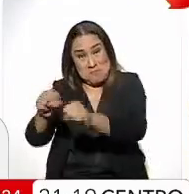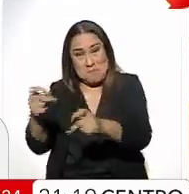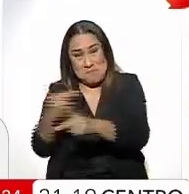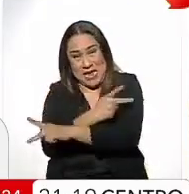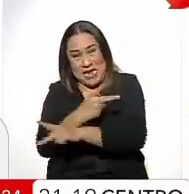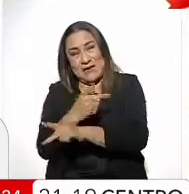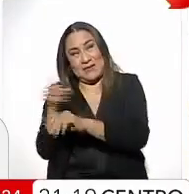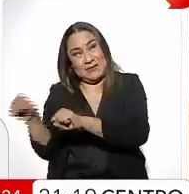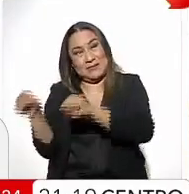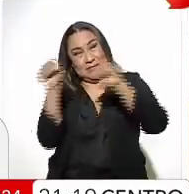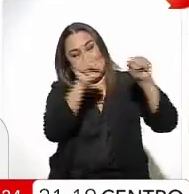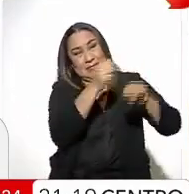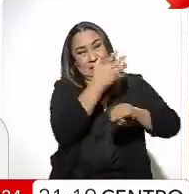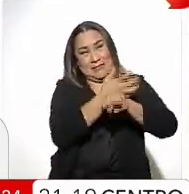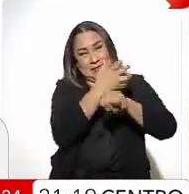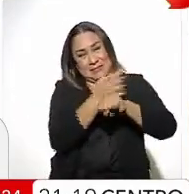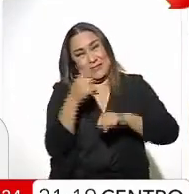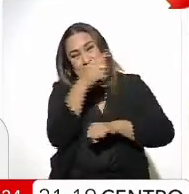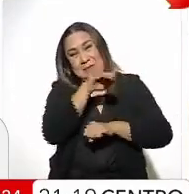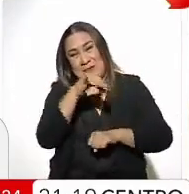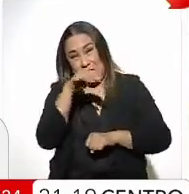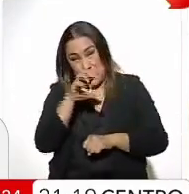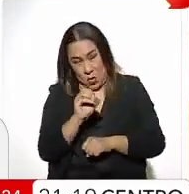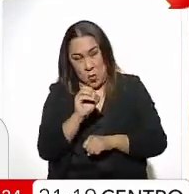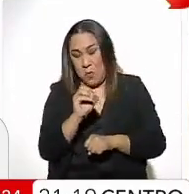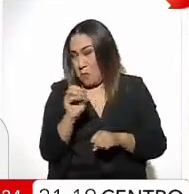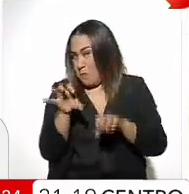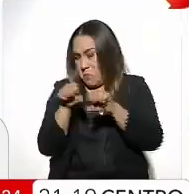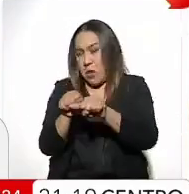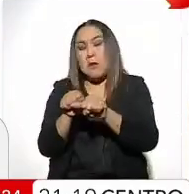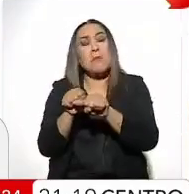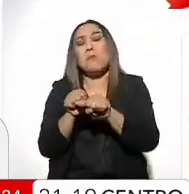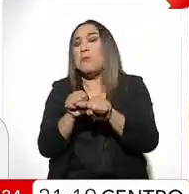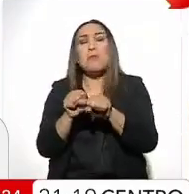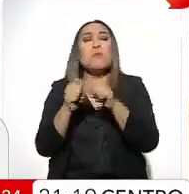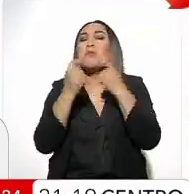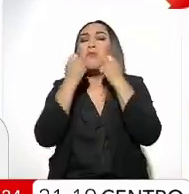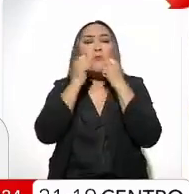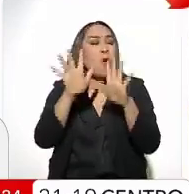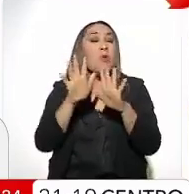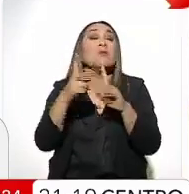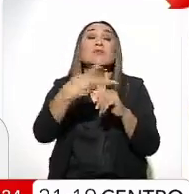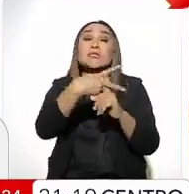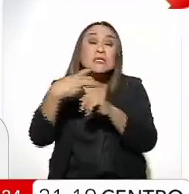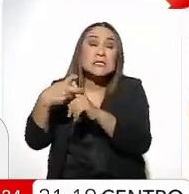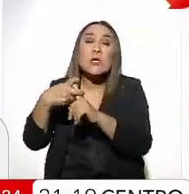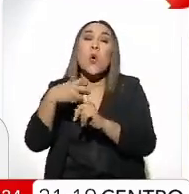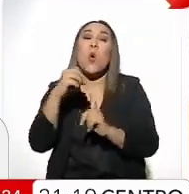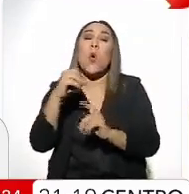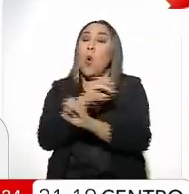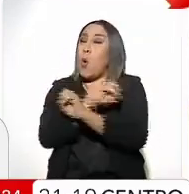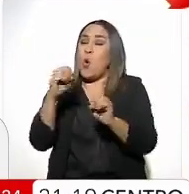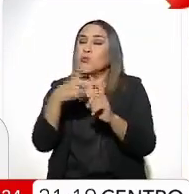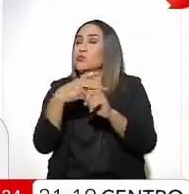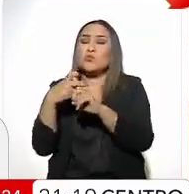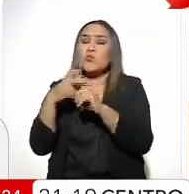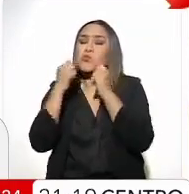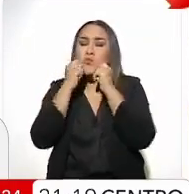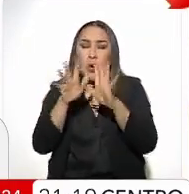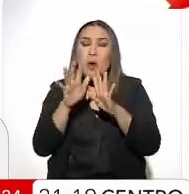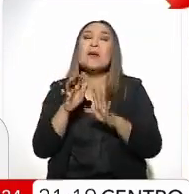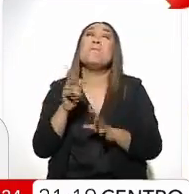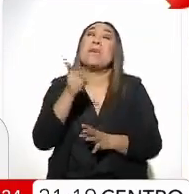los Estados Unidos, sobre esa decisión de la Corte Suprema. Yo creo que sí fue